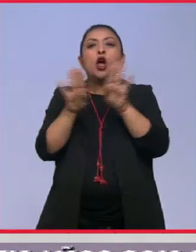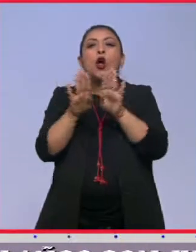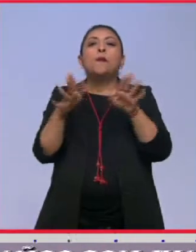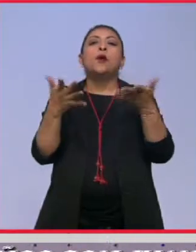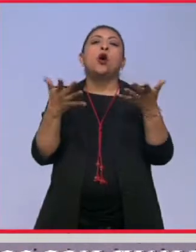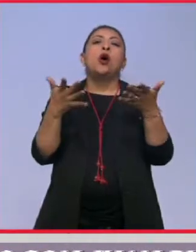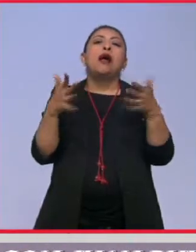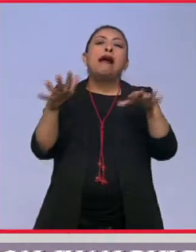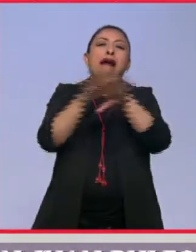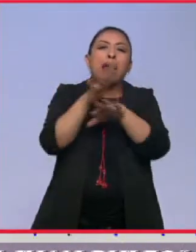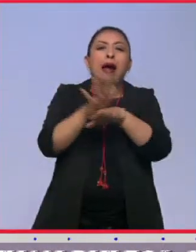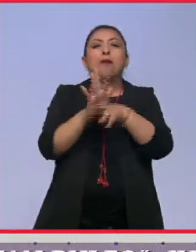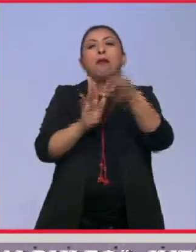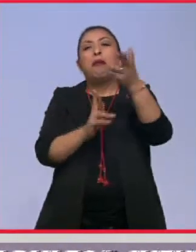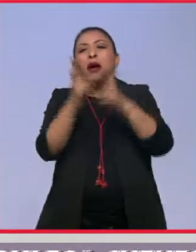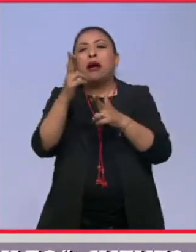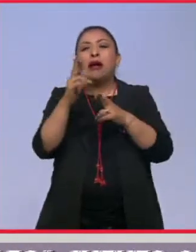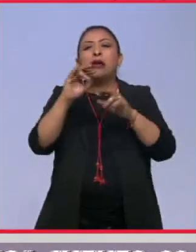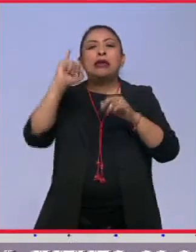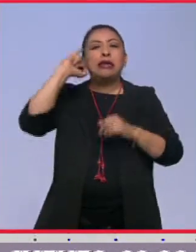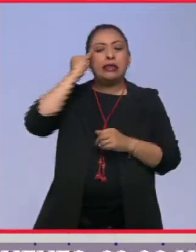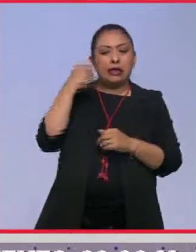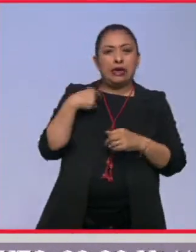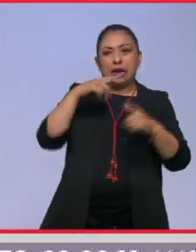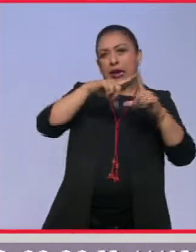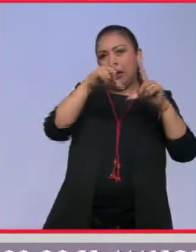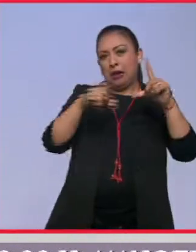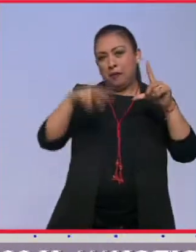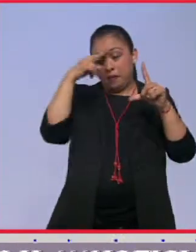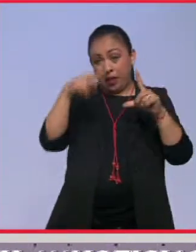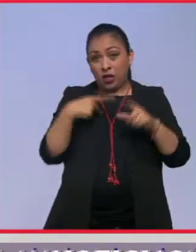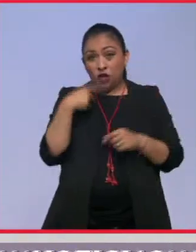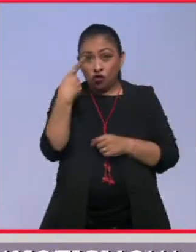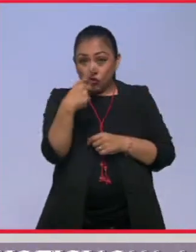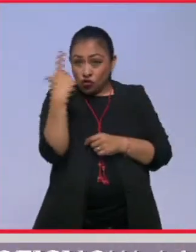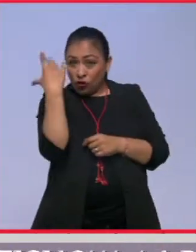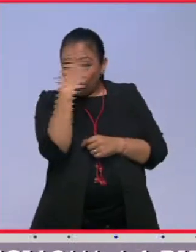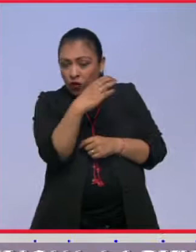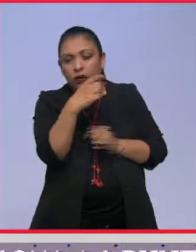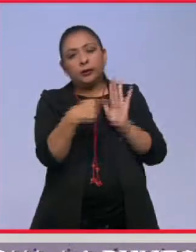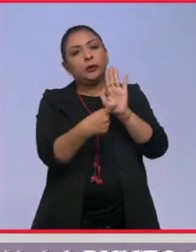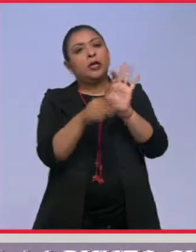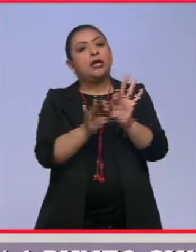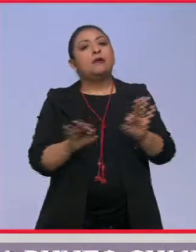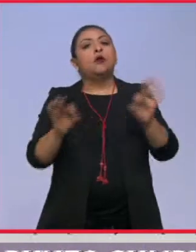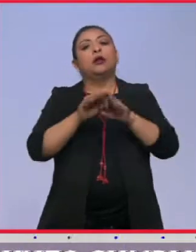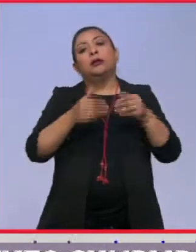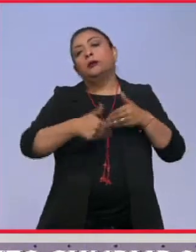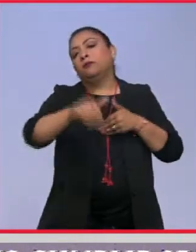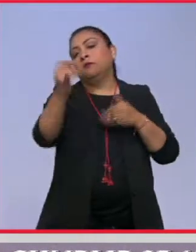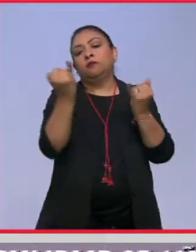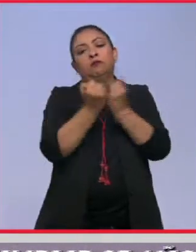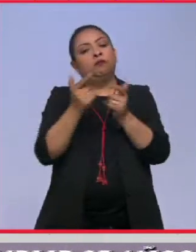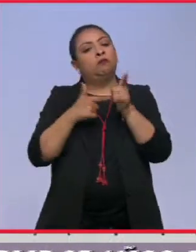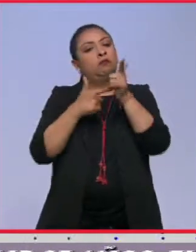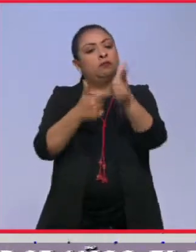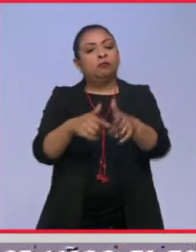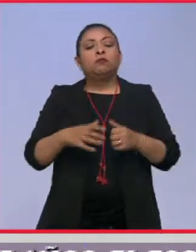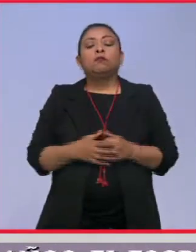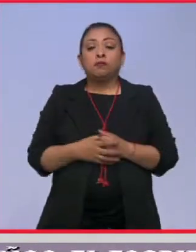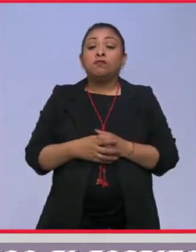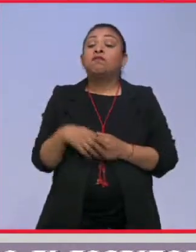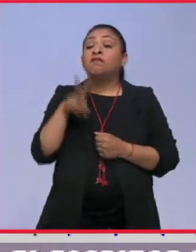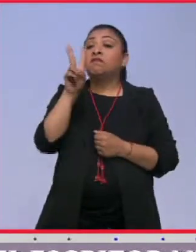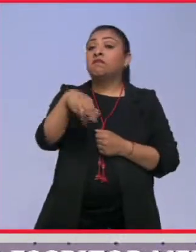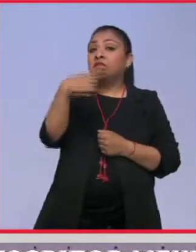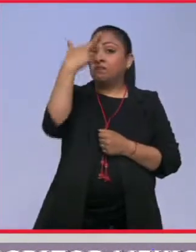indígenas de nuestro país. Es su obra, es ya un punto de referencia y lo será también en las siguientes décadas. Efectivamente,